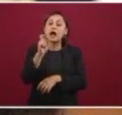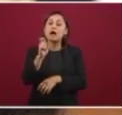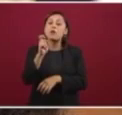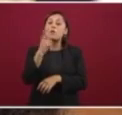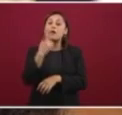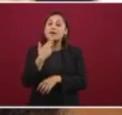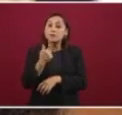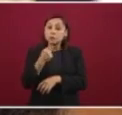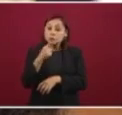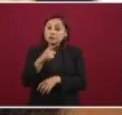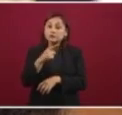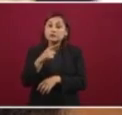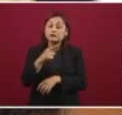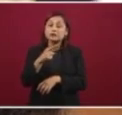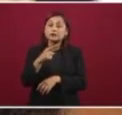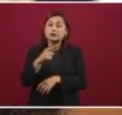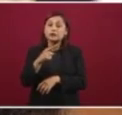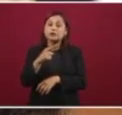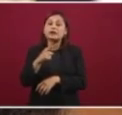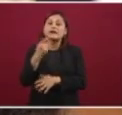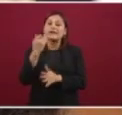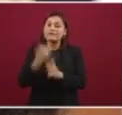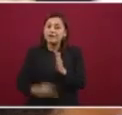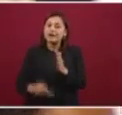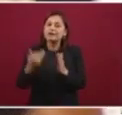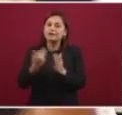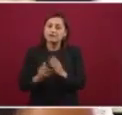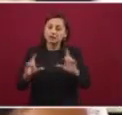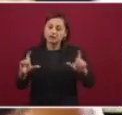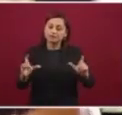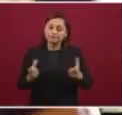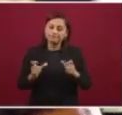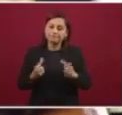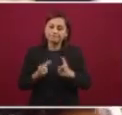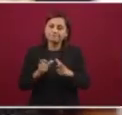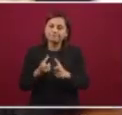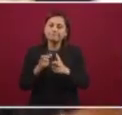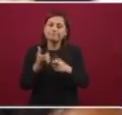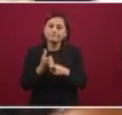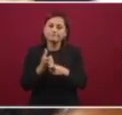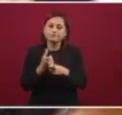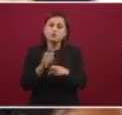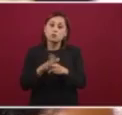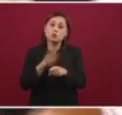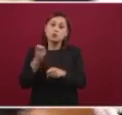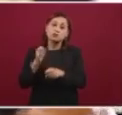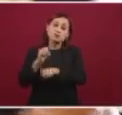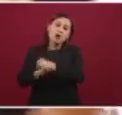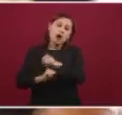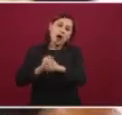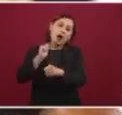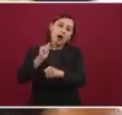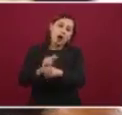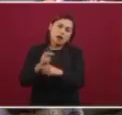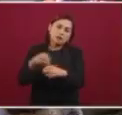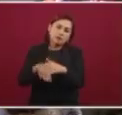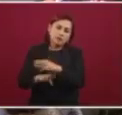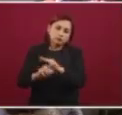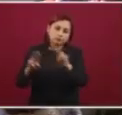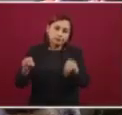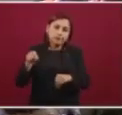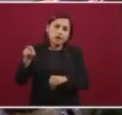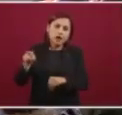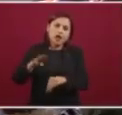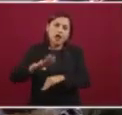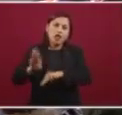lo que provoca o lo que es ya la inminente extinción de la vaquita marina. Su comentario al